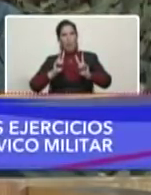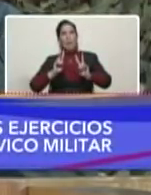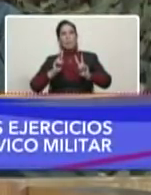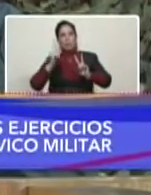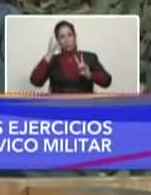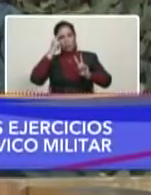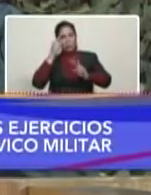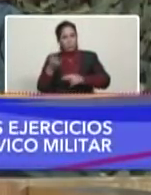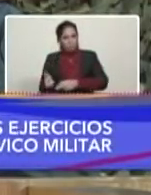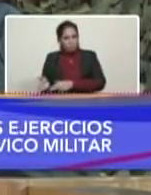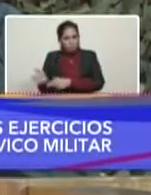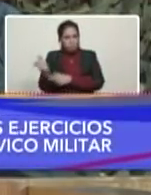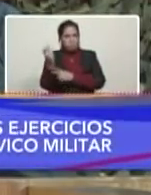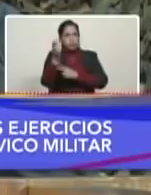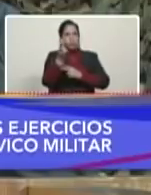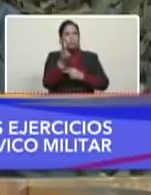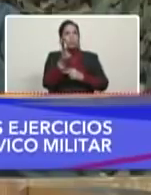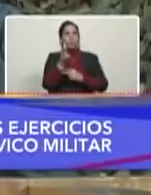bien engrasadas,